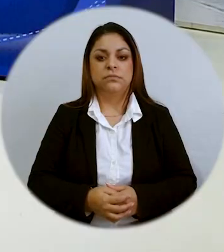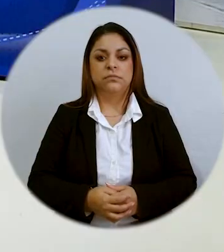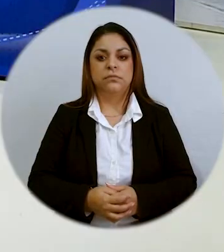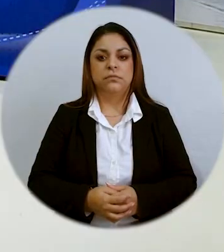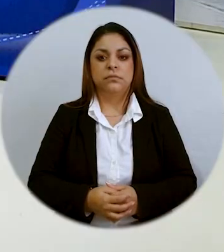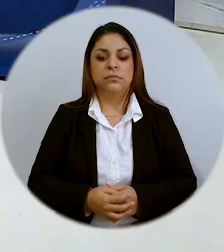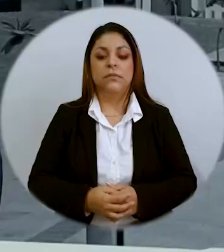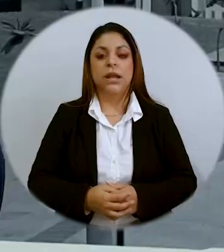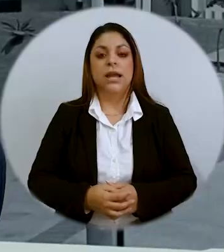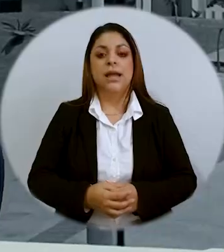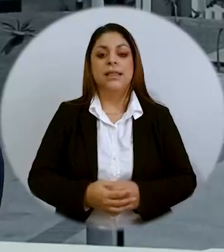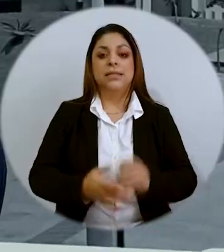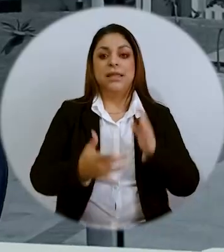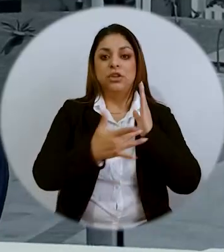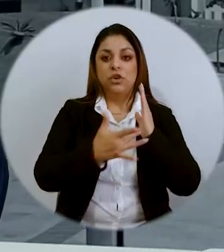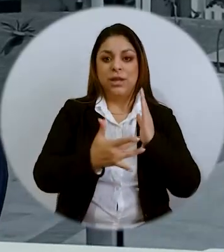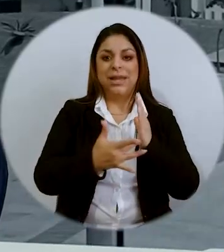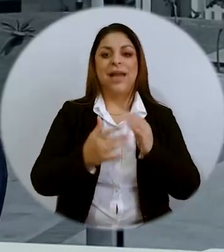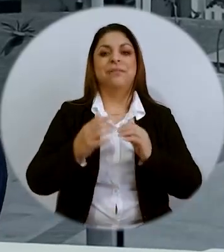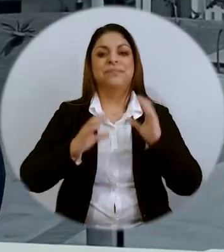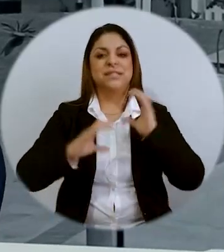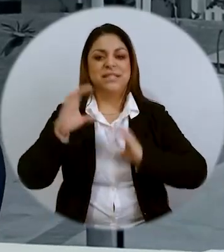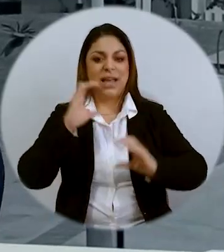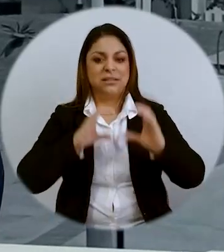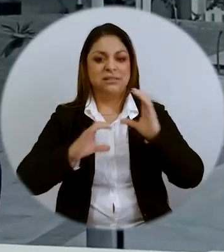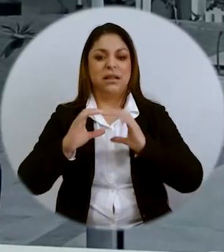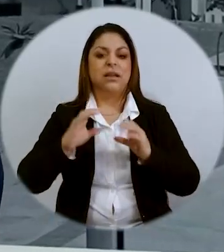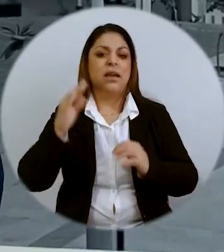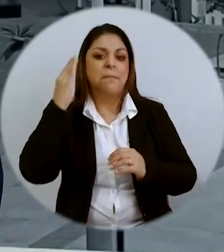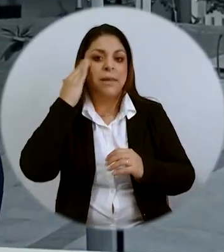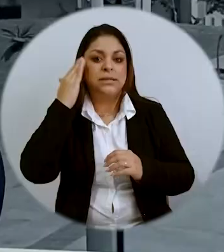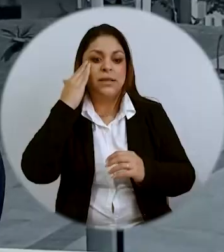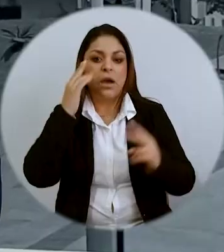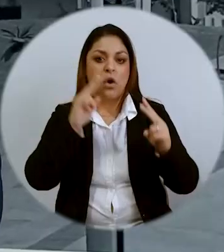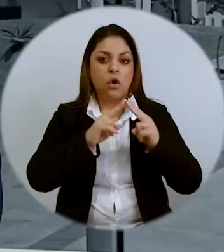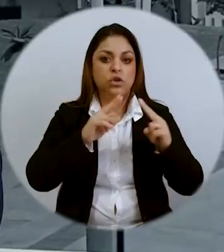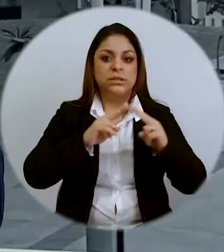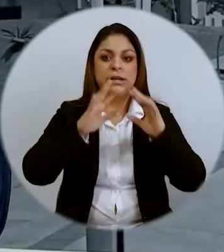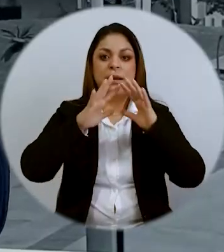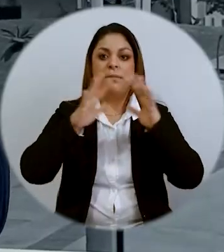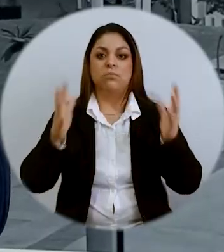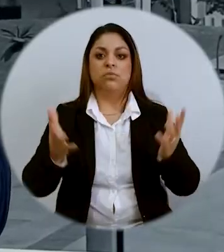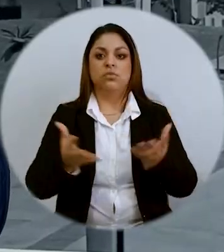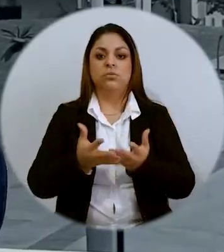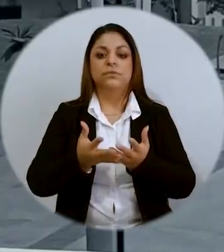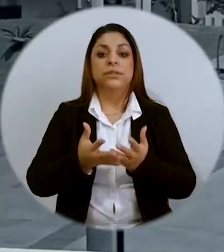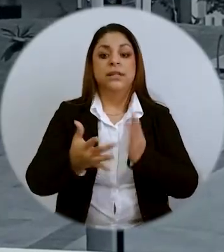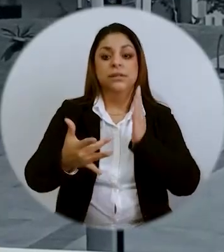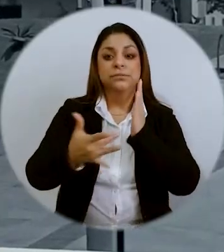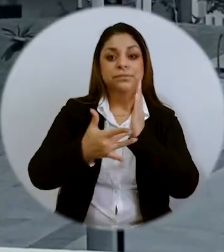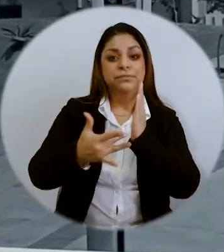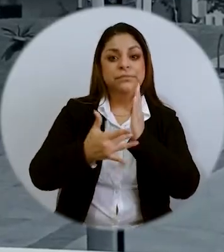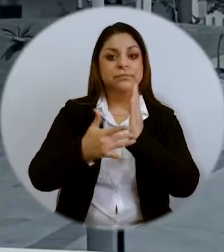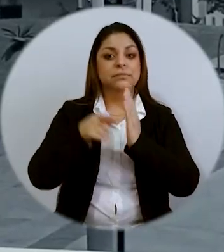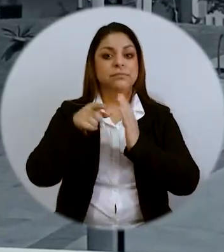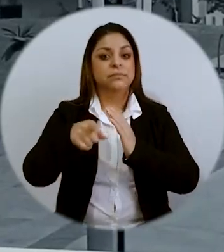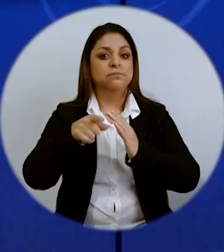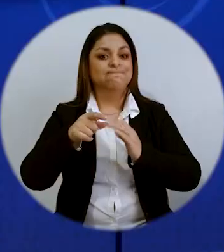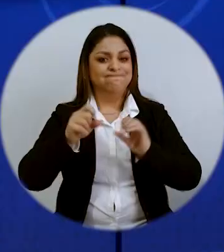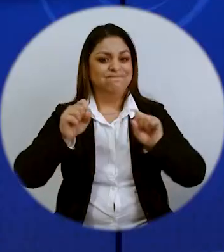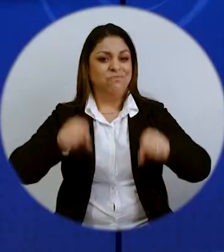tecnología, ciencia, capacidad de conocer el mundo, la tecnología como la capacidad